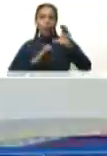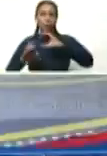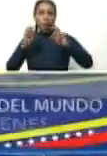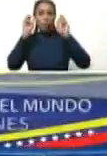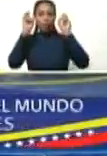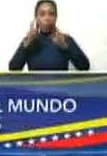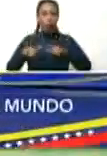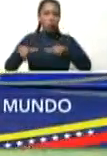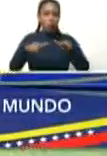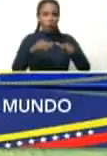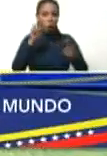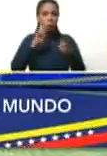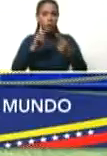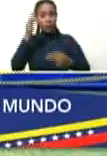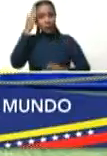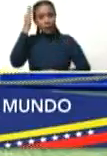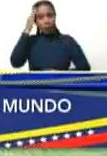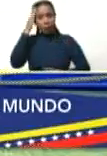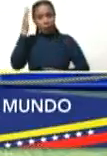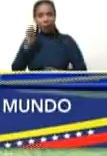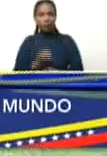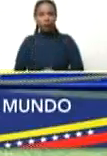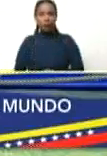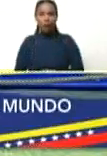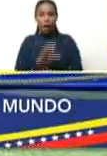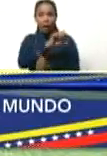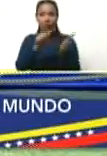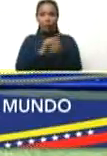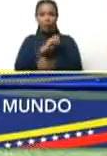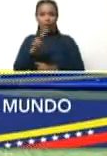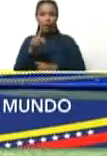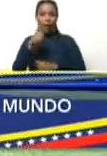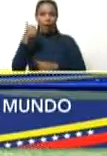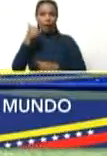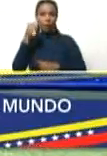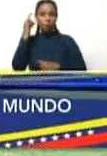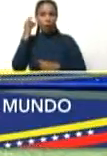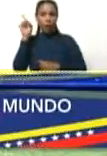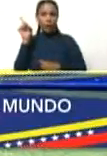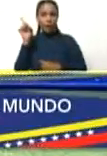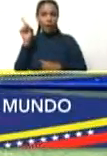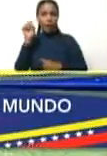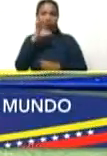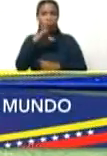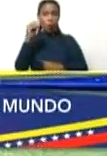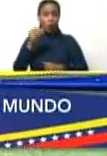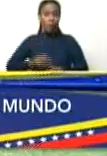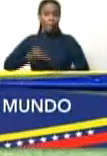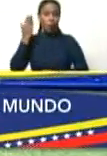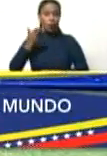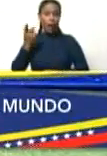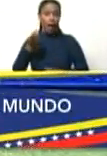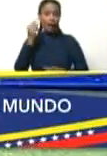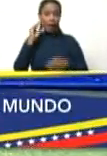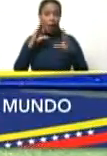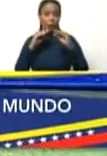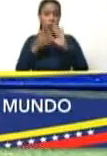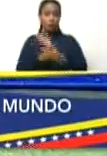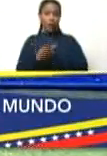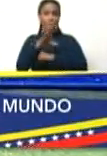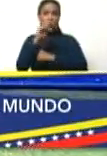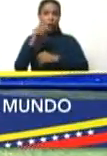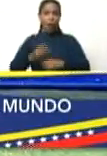del conocimiento, Gabriela. Tú tienes muy bien establecidas las 50 prioridades, ayer las estábamos hablando. ¿Tienes las